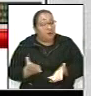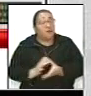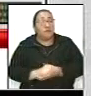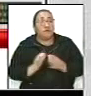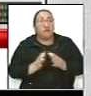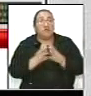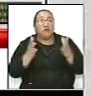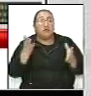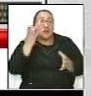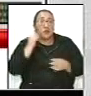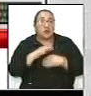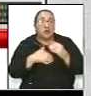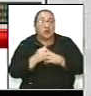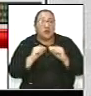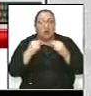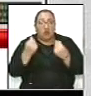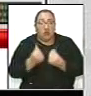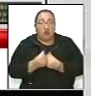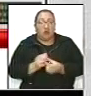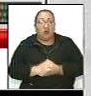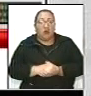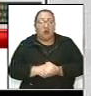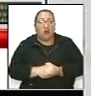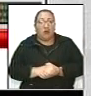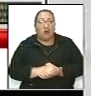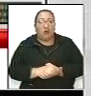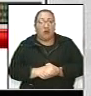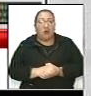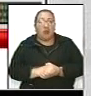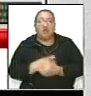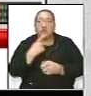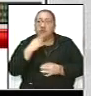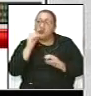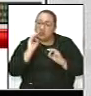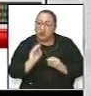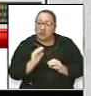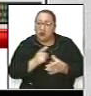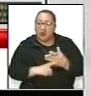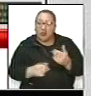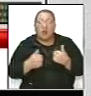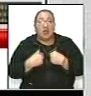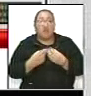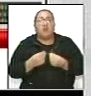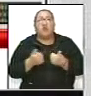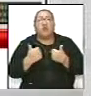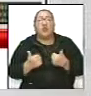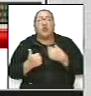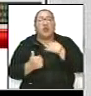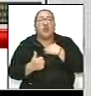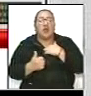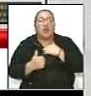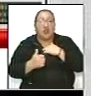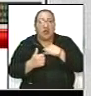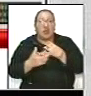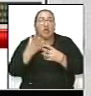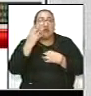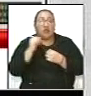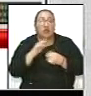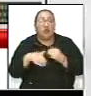gran experiencia de este grupo es justamente que tienen muy buenas experiencias de